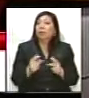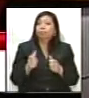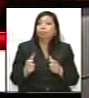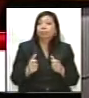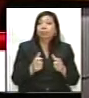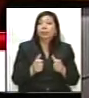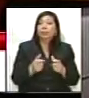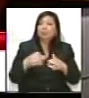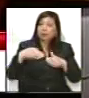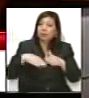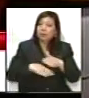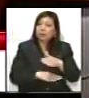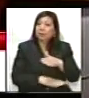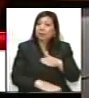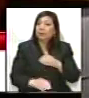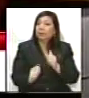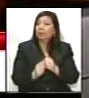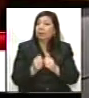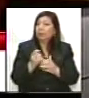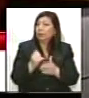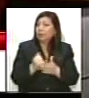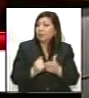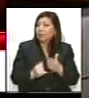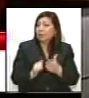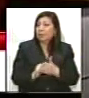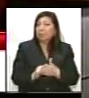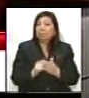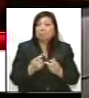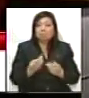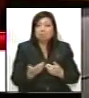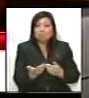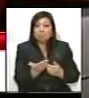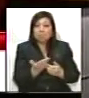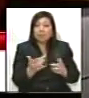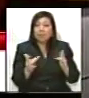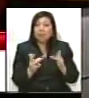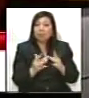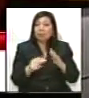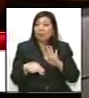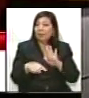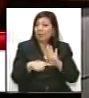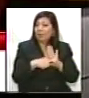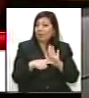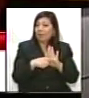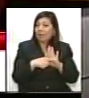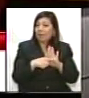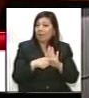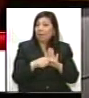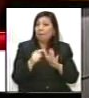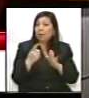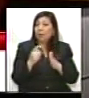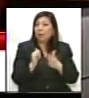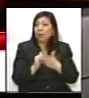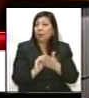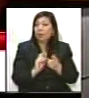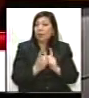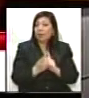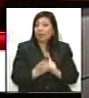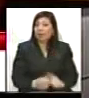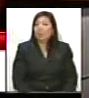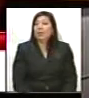y subterráneos con la finalidad de mitigar el impacto negativo por efectos de cambio